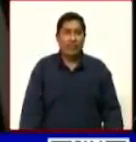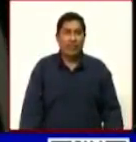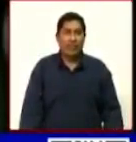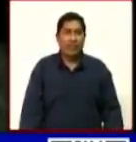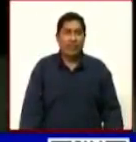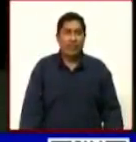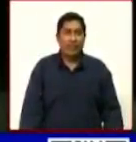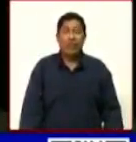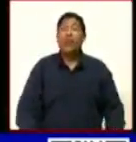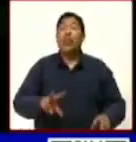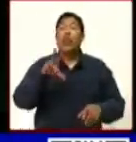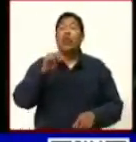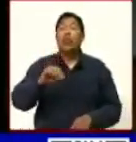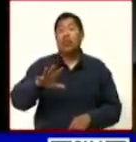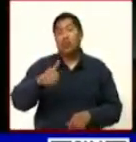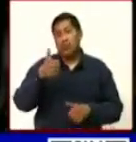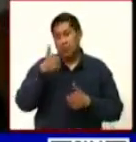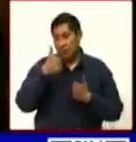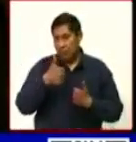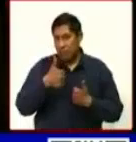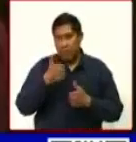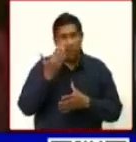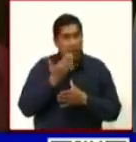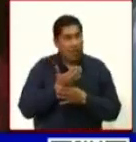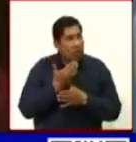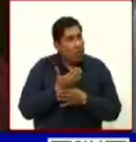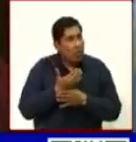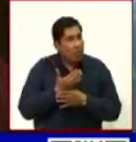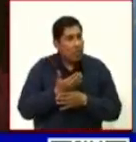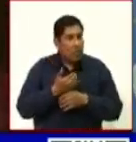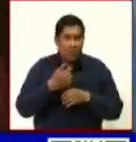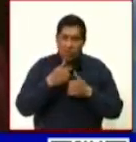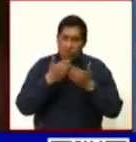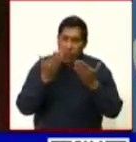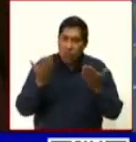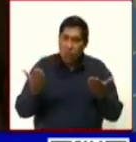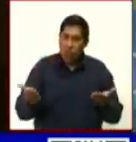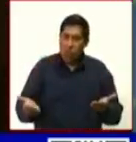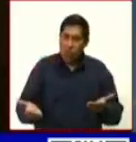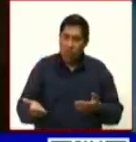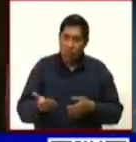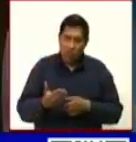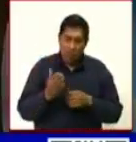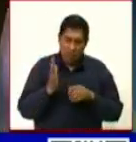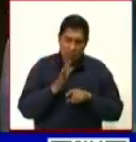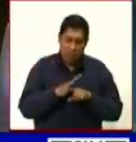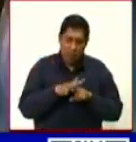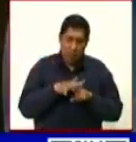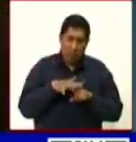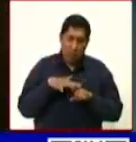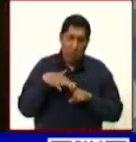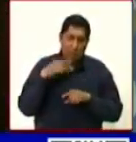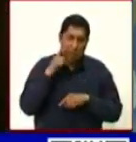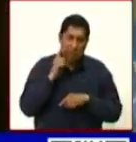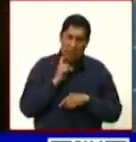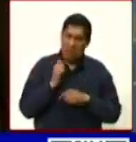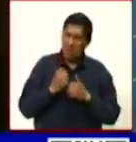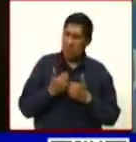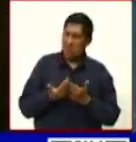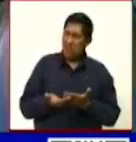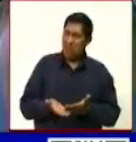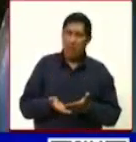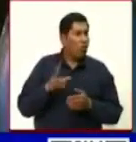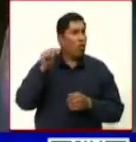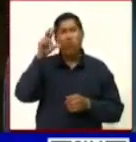que no está bien no es correcto algo así Esa es una cosa no va a permitir no no